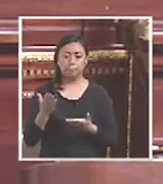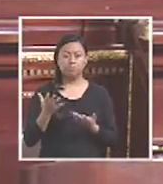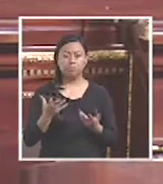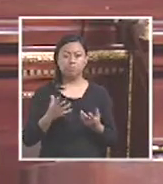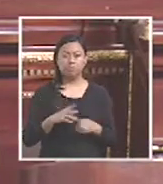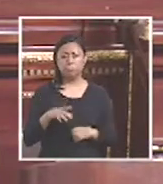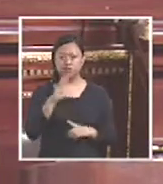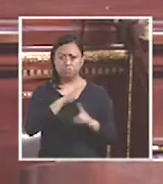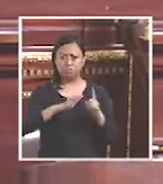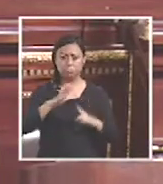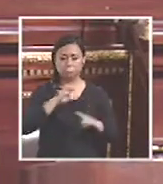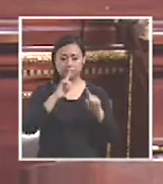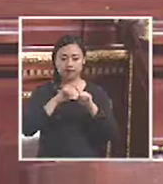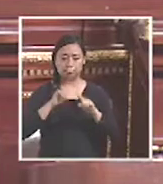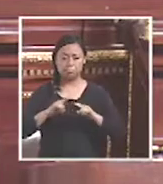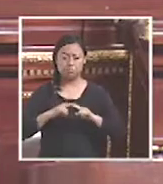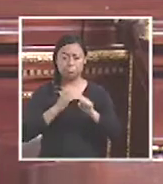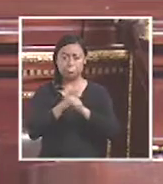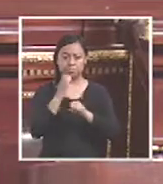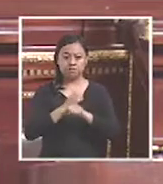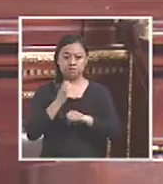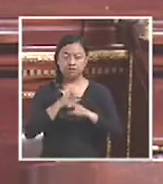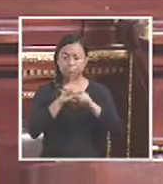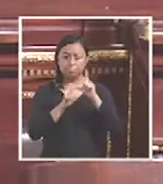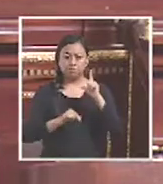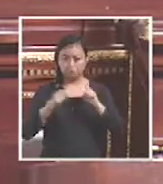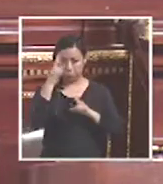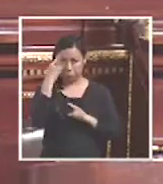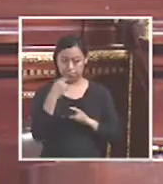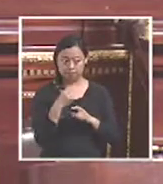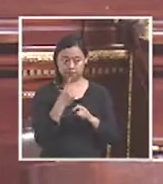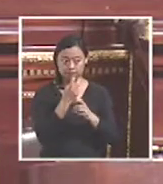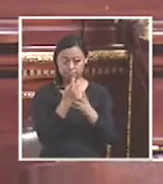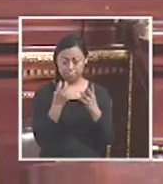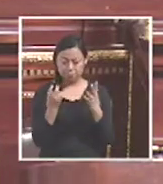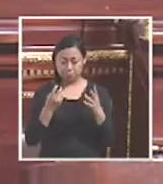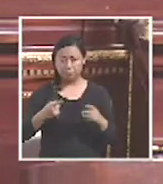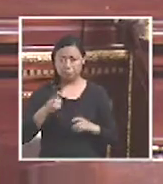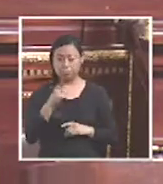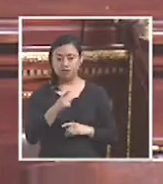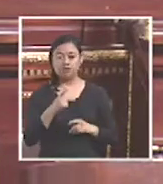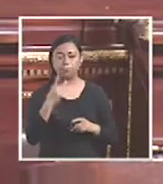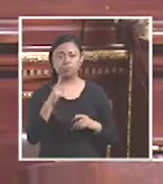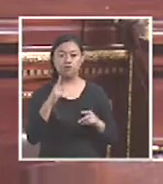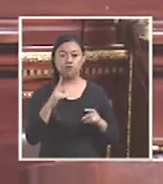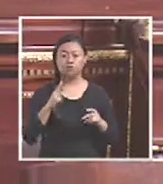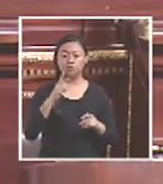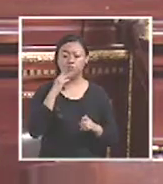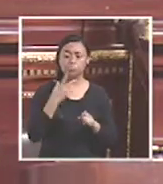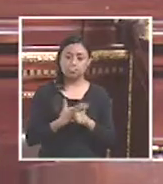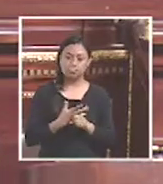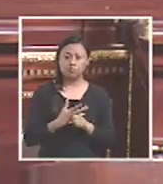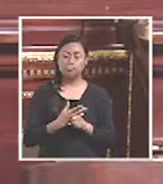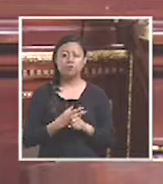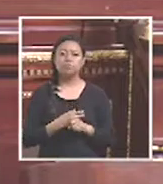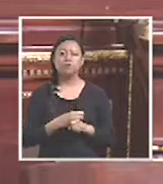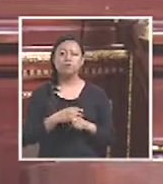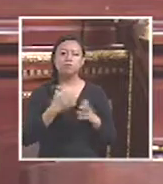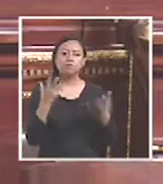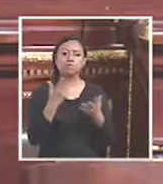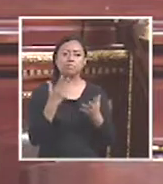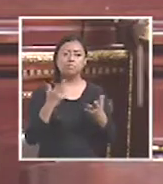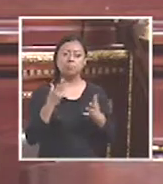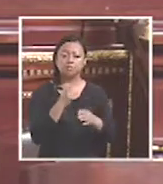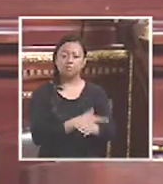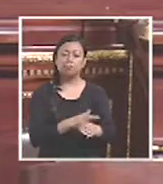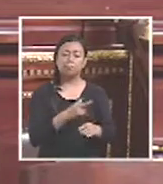diversas entidades del país, para que en el ámbito de sus atribuciones y facultades promuevan las reformas necesarias para que las